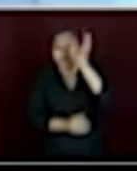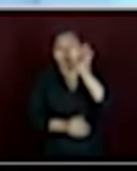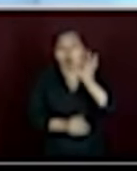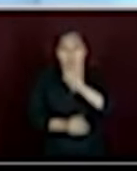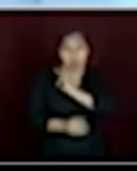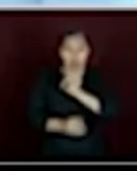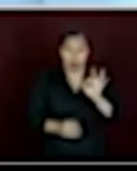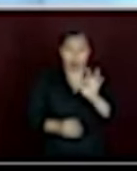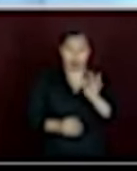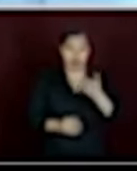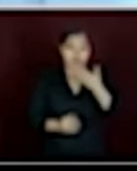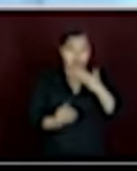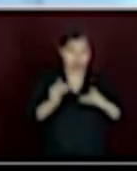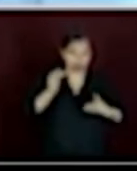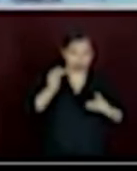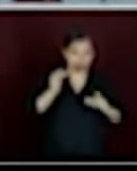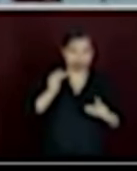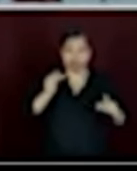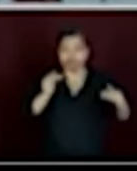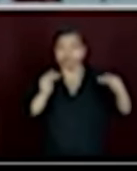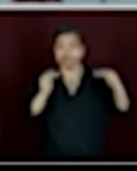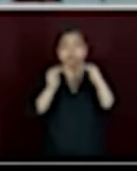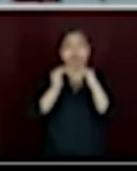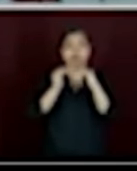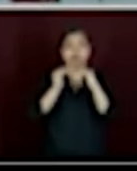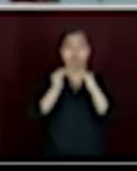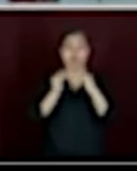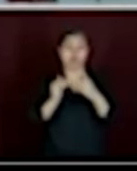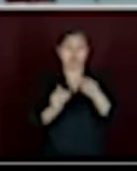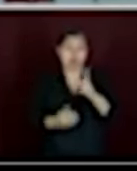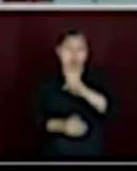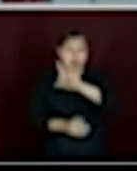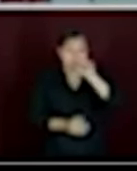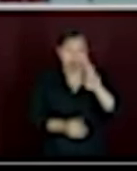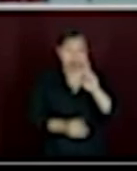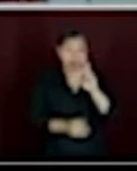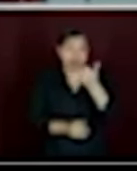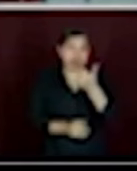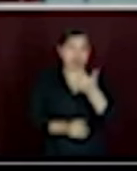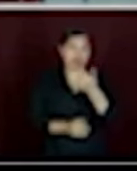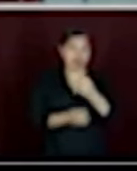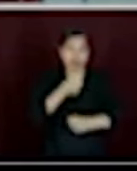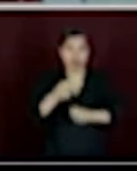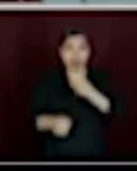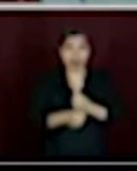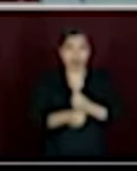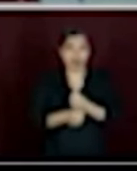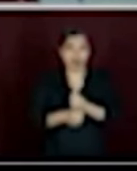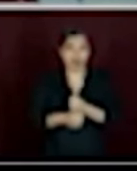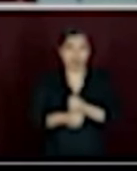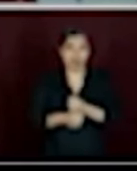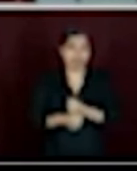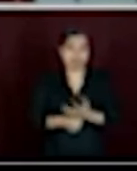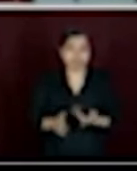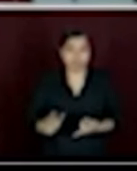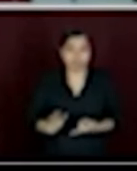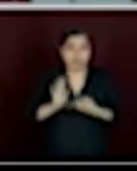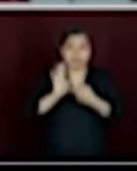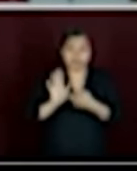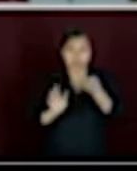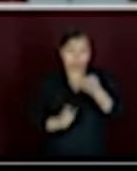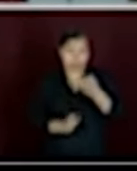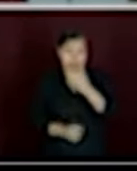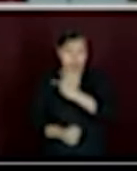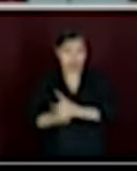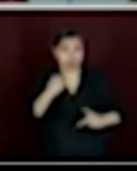No será un mero trámite. Lo digo con toda responsabilidad, con respeto a la doctora. Yo creo que es una expresión coloquial, pero